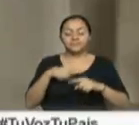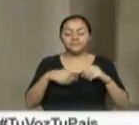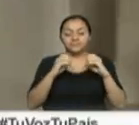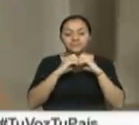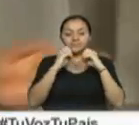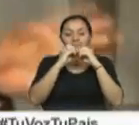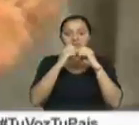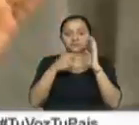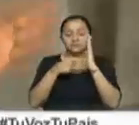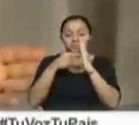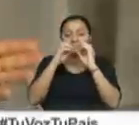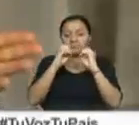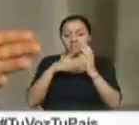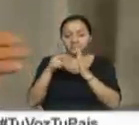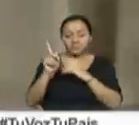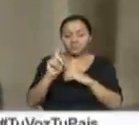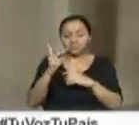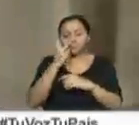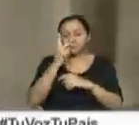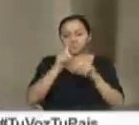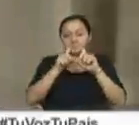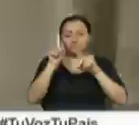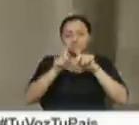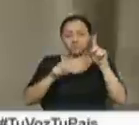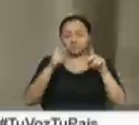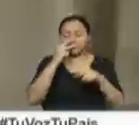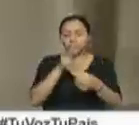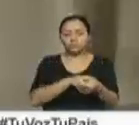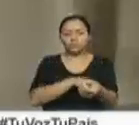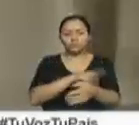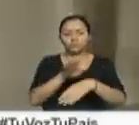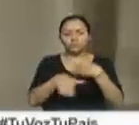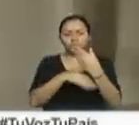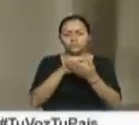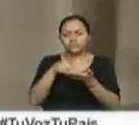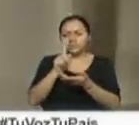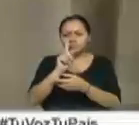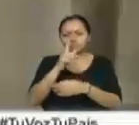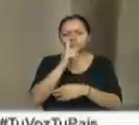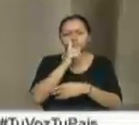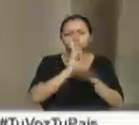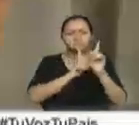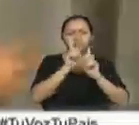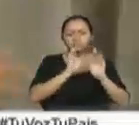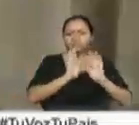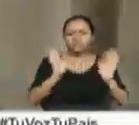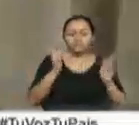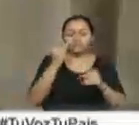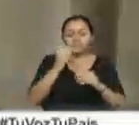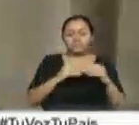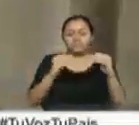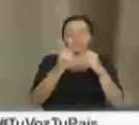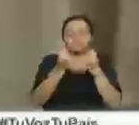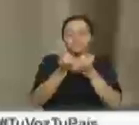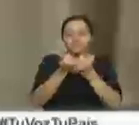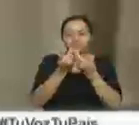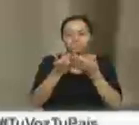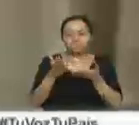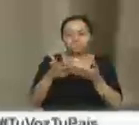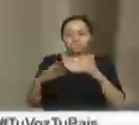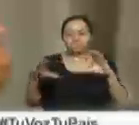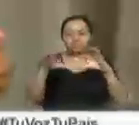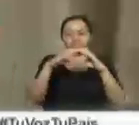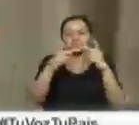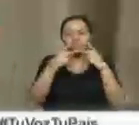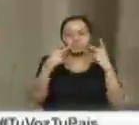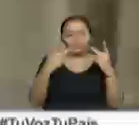la evasión, por eso no nos quieren algunos empresarios que estaban acostumbrados a evadir. Entonces, todo esto liberó muchísimos recursos para obra pública,